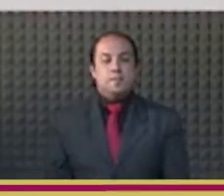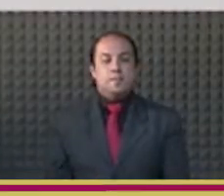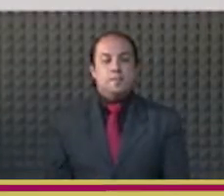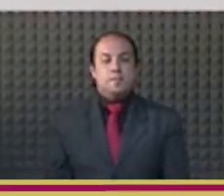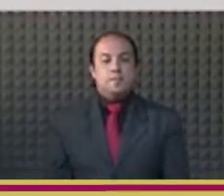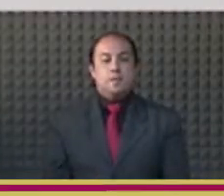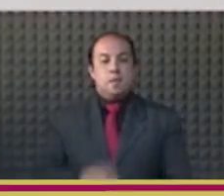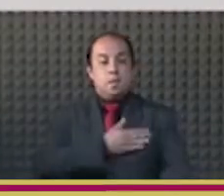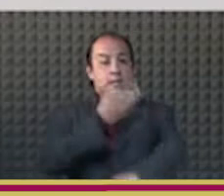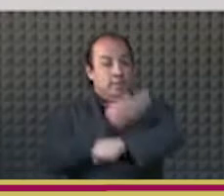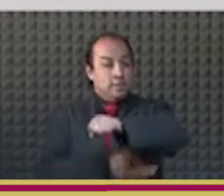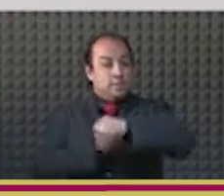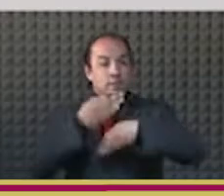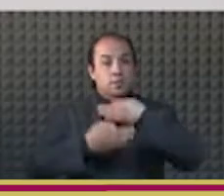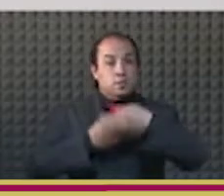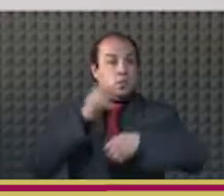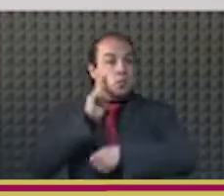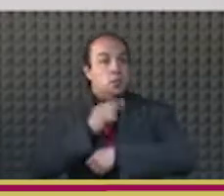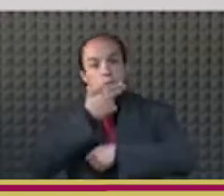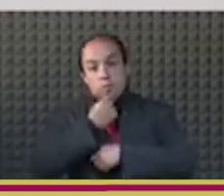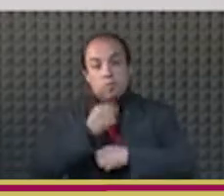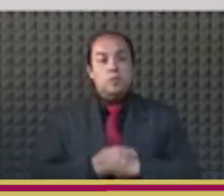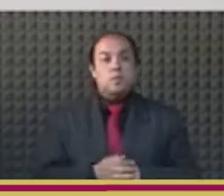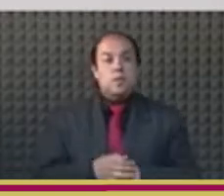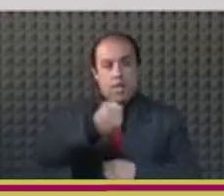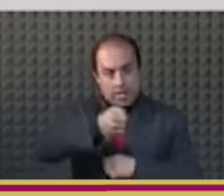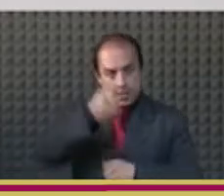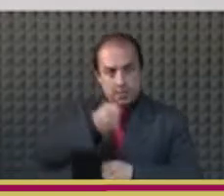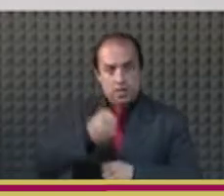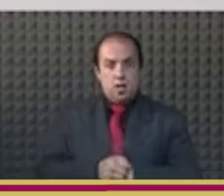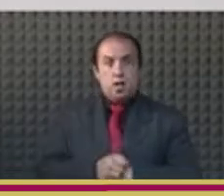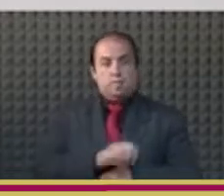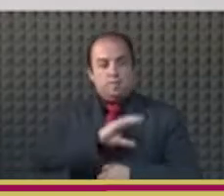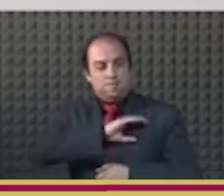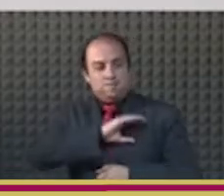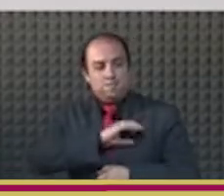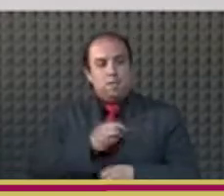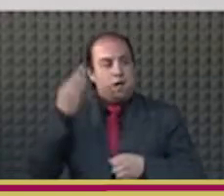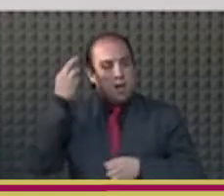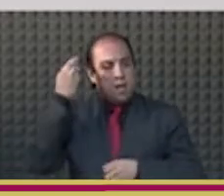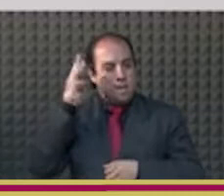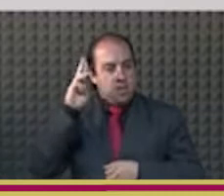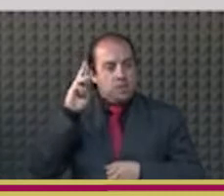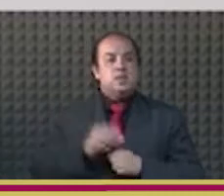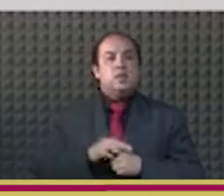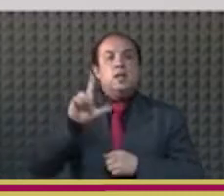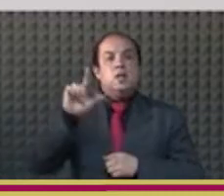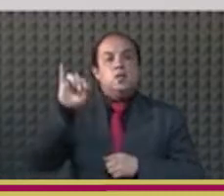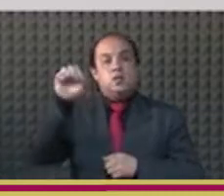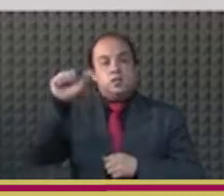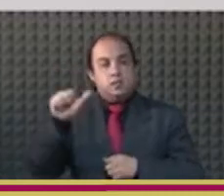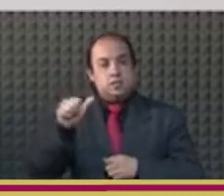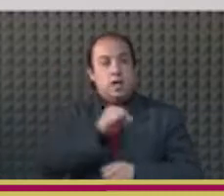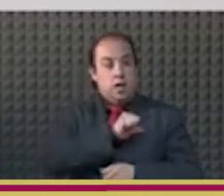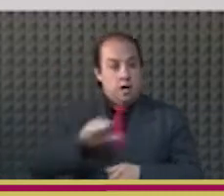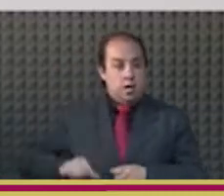Muy buenas tardes a todas, a todos. Saludo de manera muy cordial a la maestra Luisa María, alcalde,